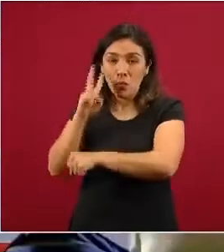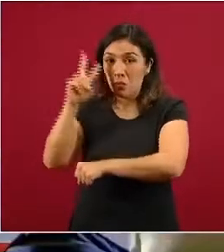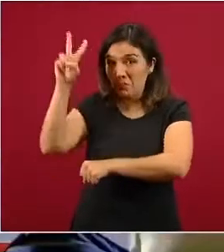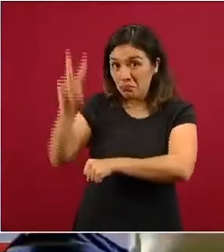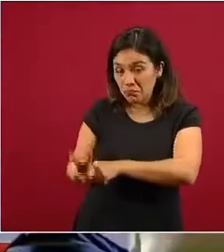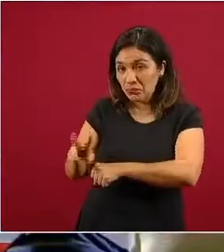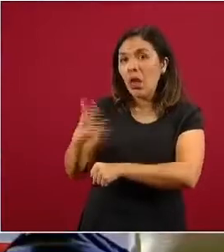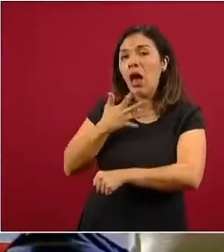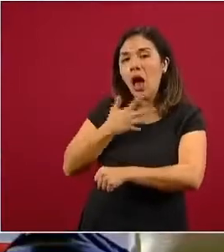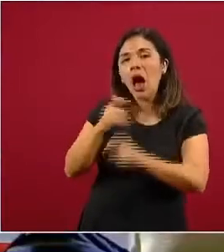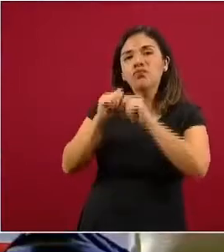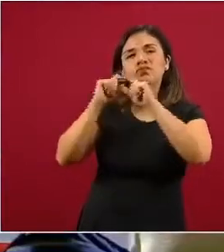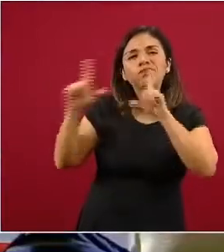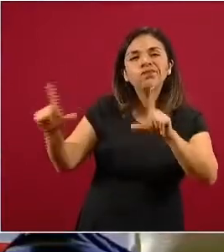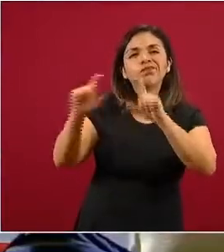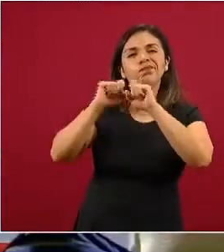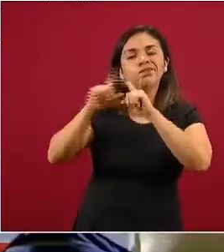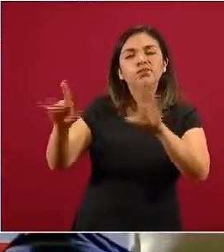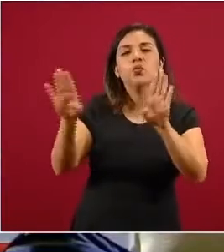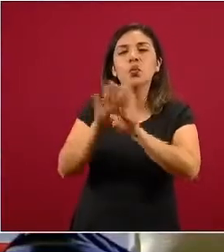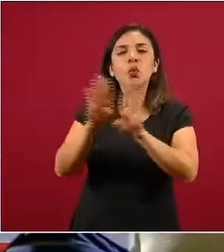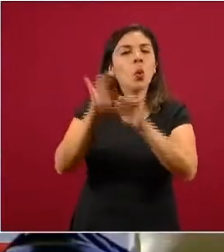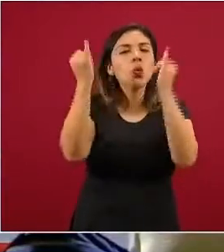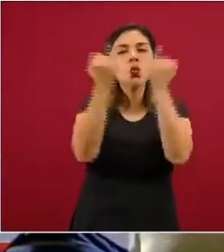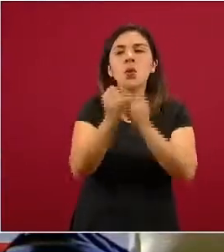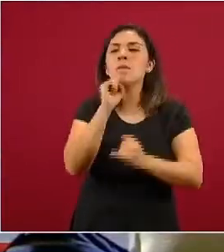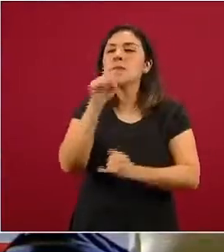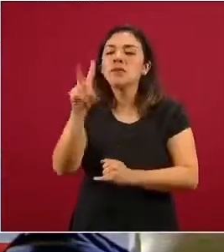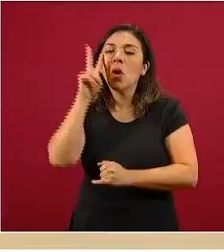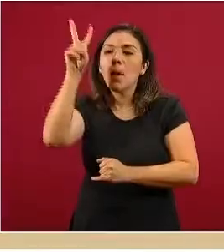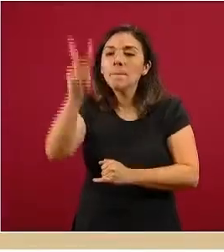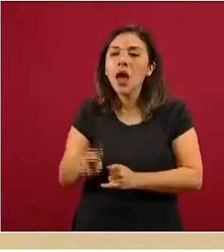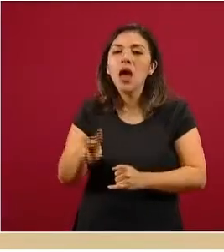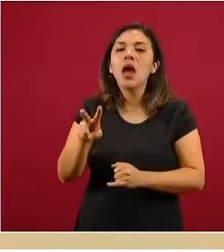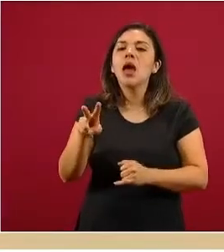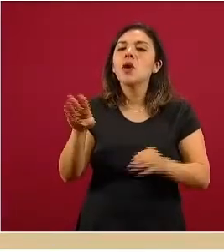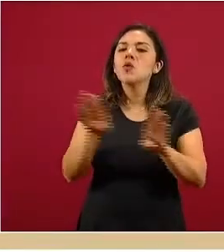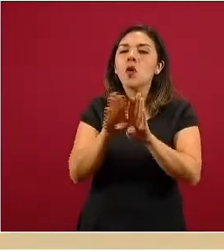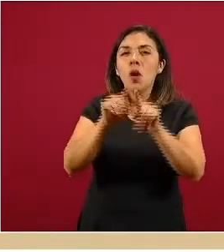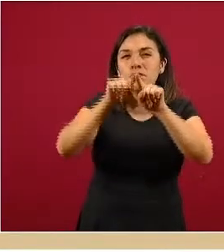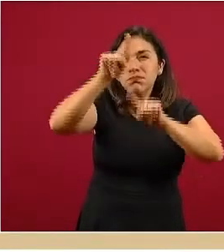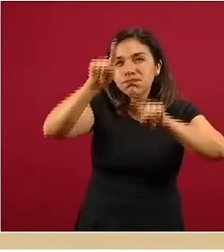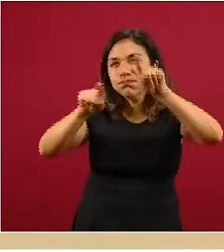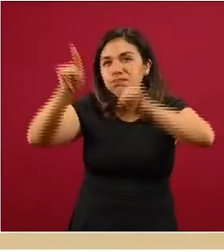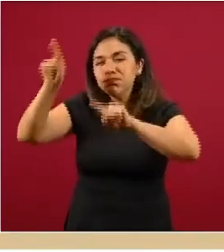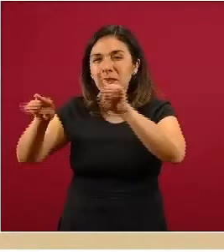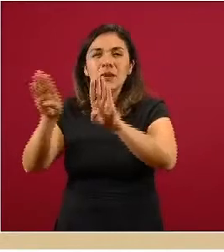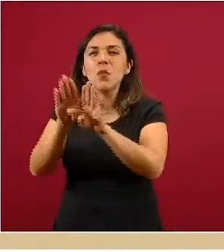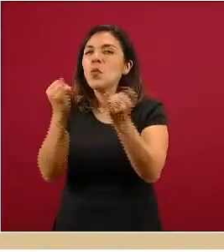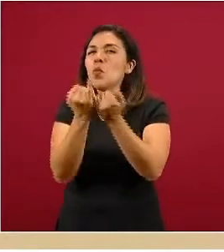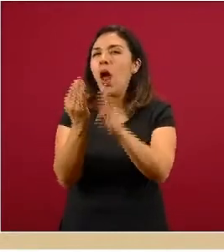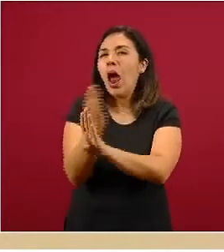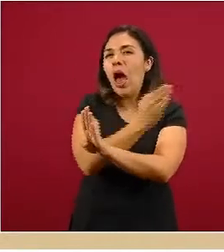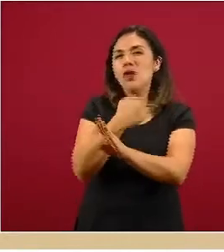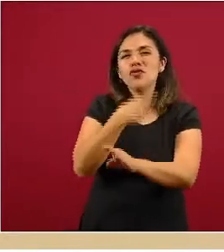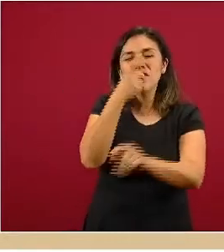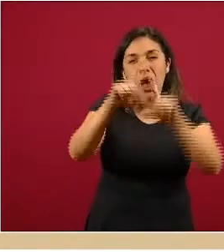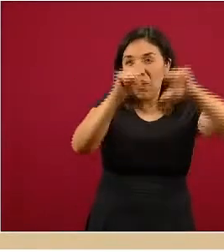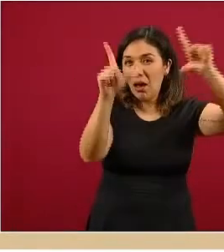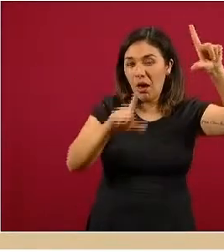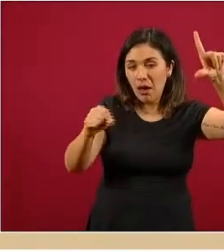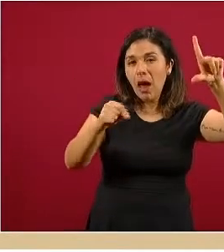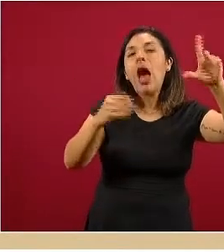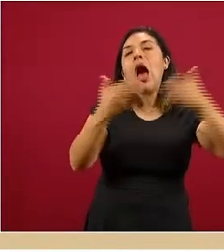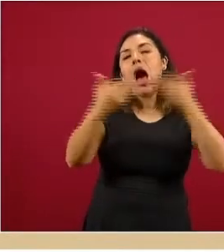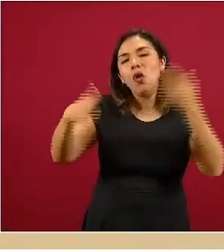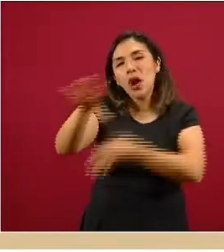esta escala, dependiendo de qué tan rojo es qué tanto exceso de mortalidad hubo en cada una de las entidades federativas, y